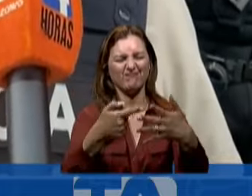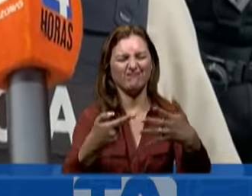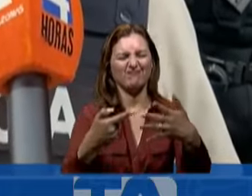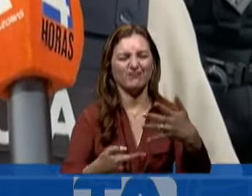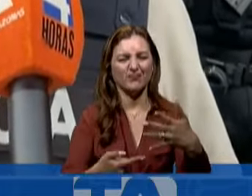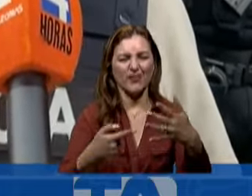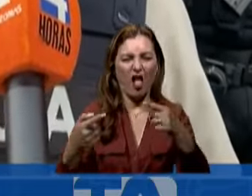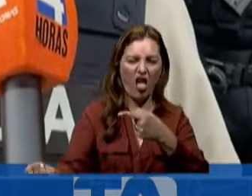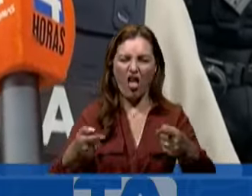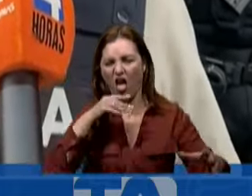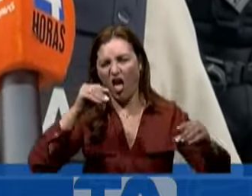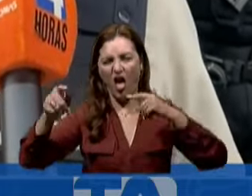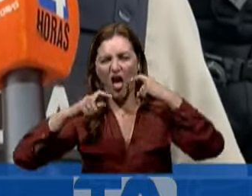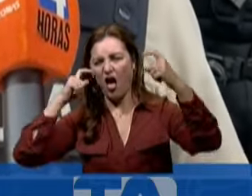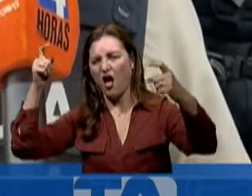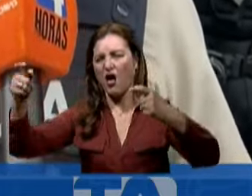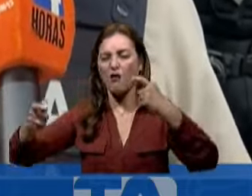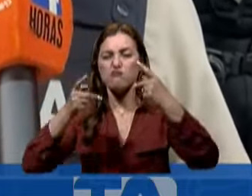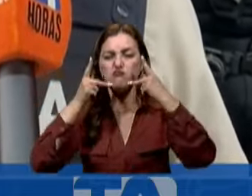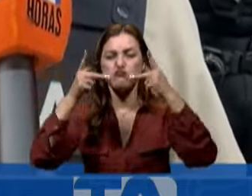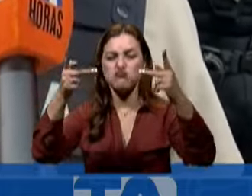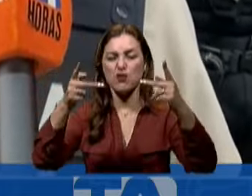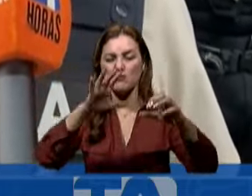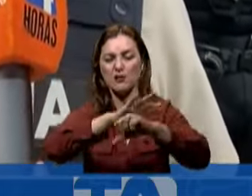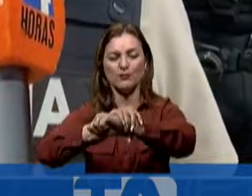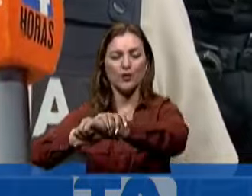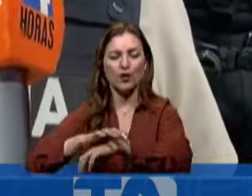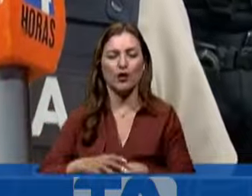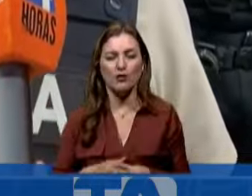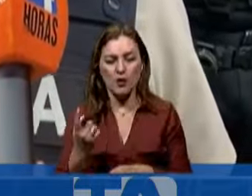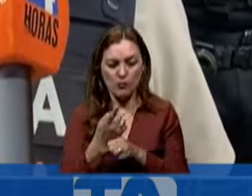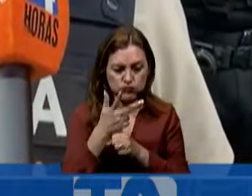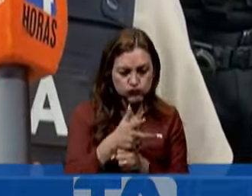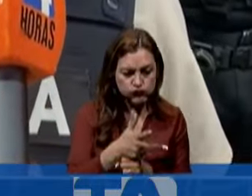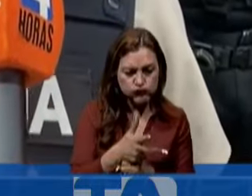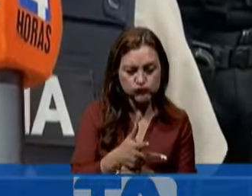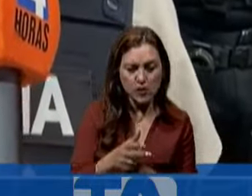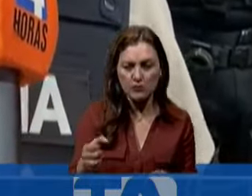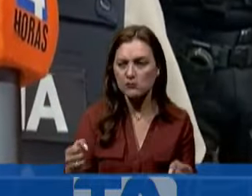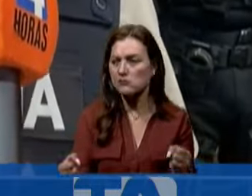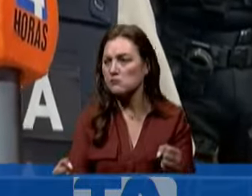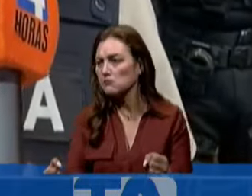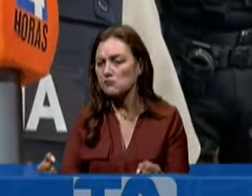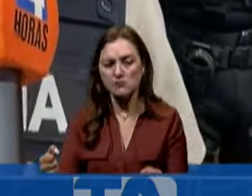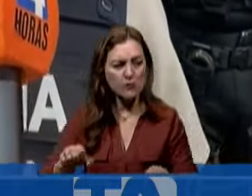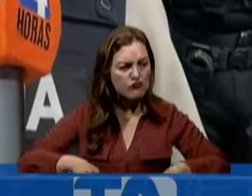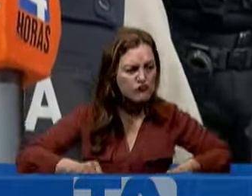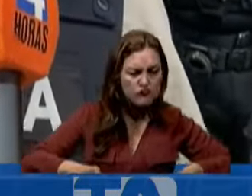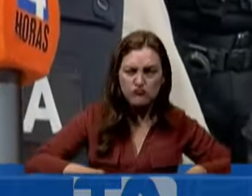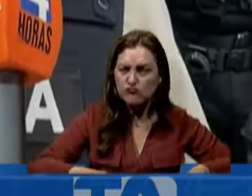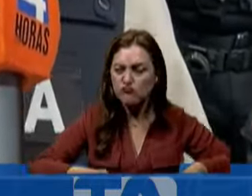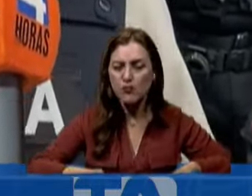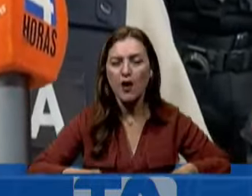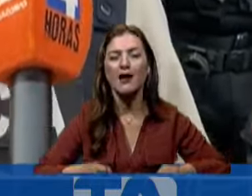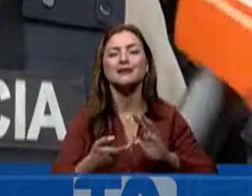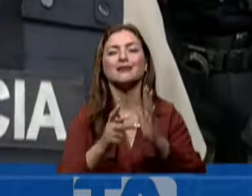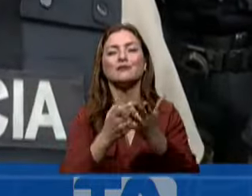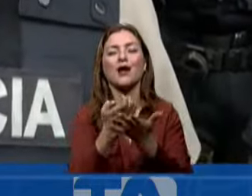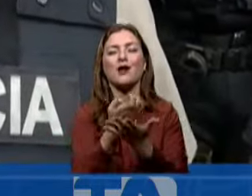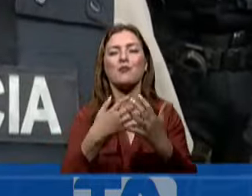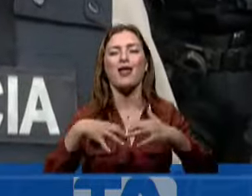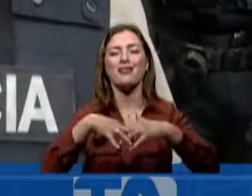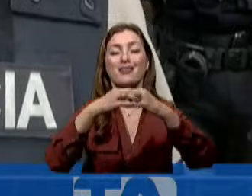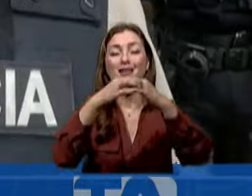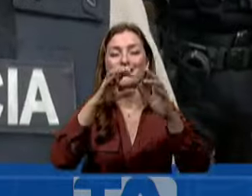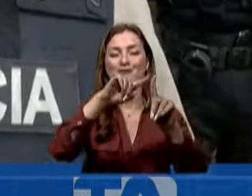por escándalo público, y hemos realizado todo un patrullaje aéreo, terrestre, que ha favorecido justamente esta reactivación económica de la provincia. Nosotros